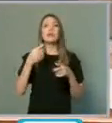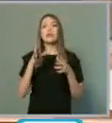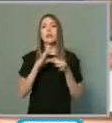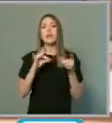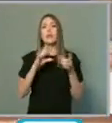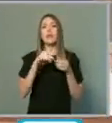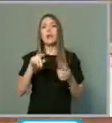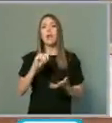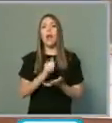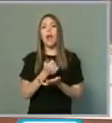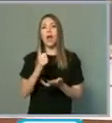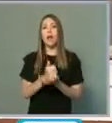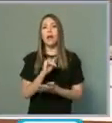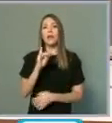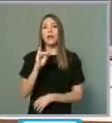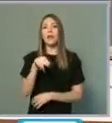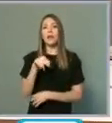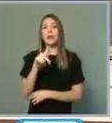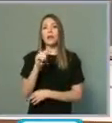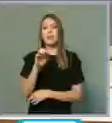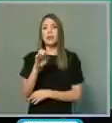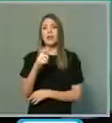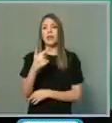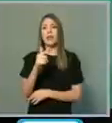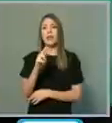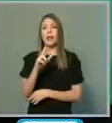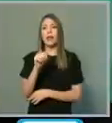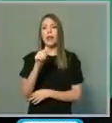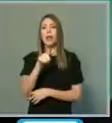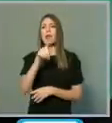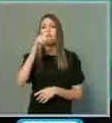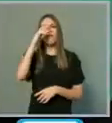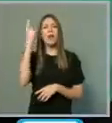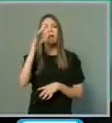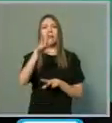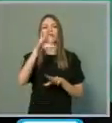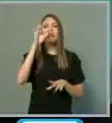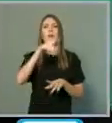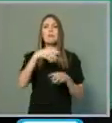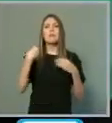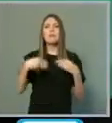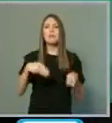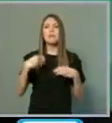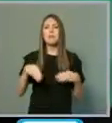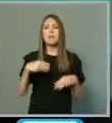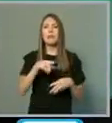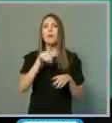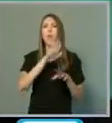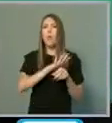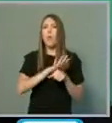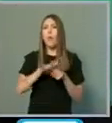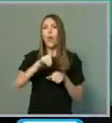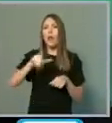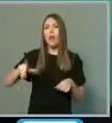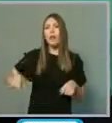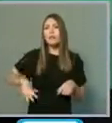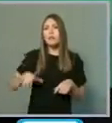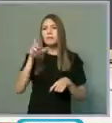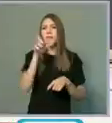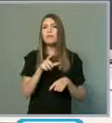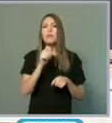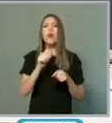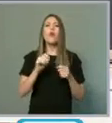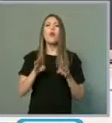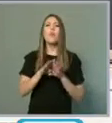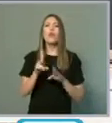integral lo conseguimos fácilmente en el supermercado. ¿Cuál es la característica? Que es un poco más como doradito que el tradicional. ¿Qué es